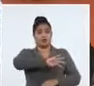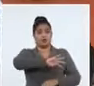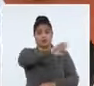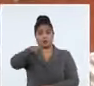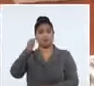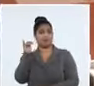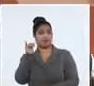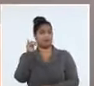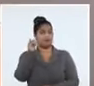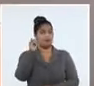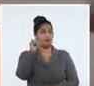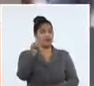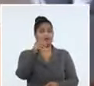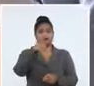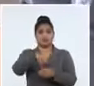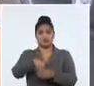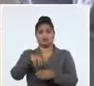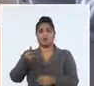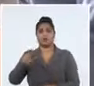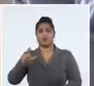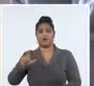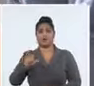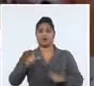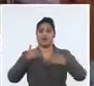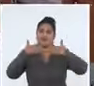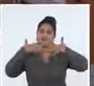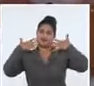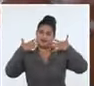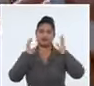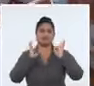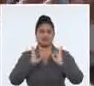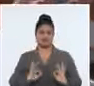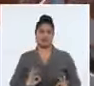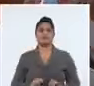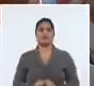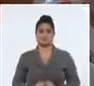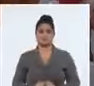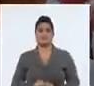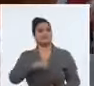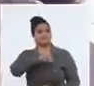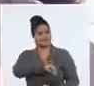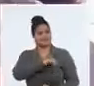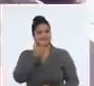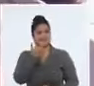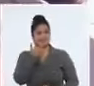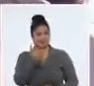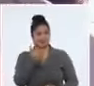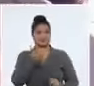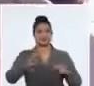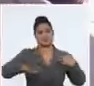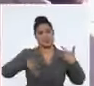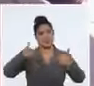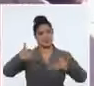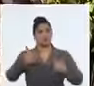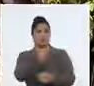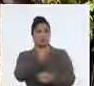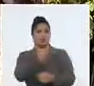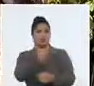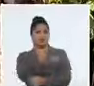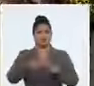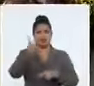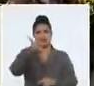Escambray Viñeño dio un paso más por la vida al completar el esquema vacunal con Agdala.